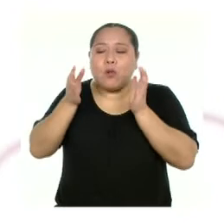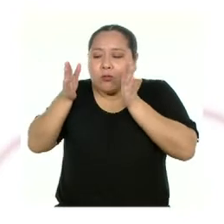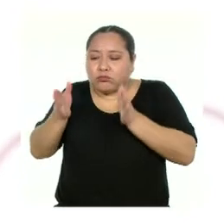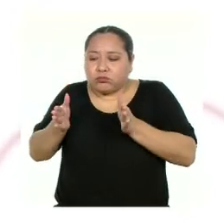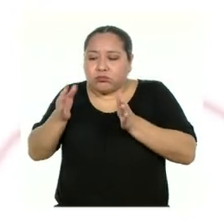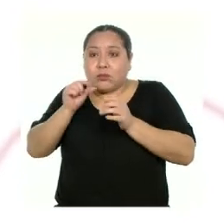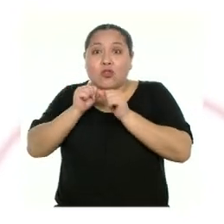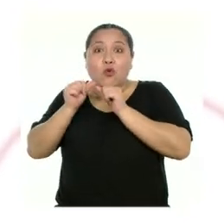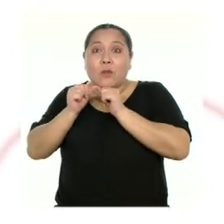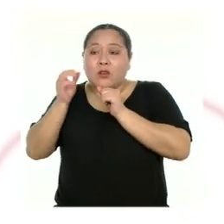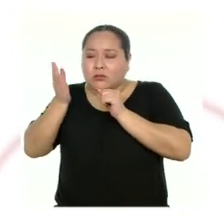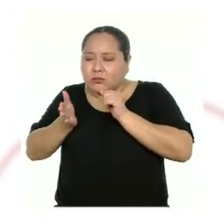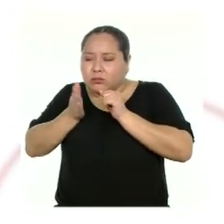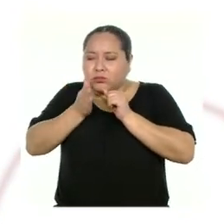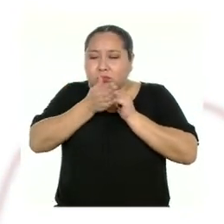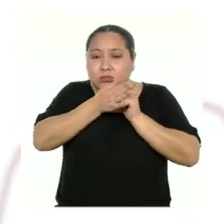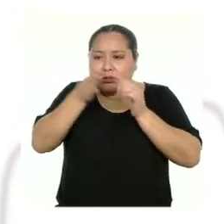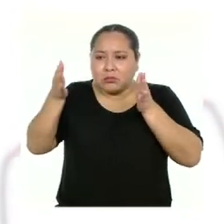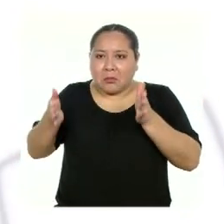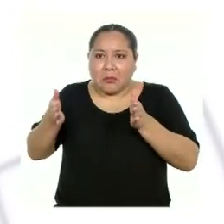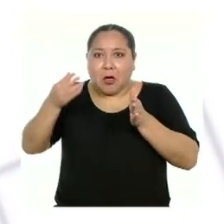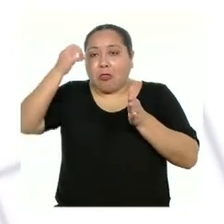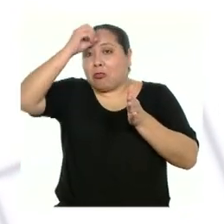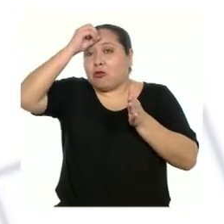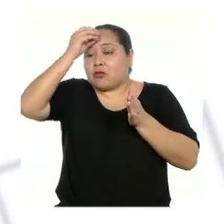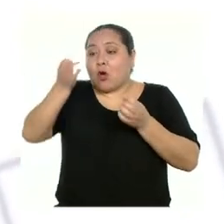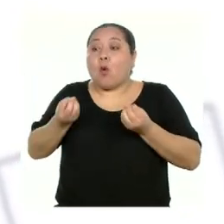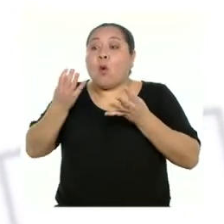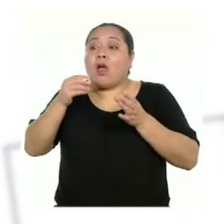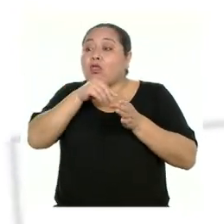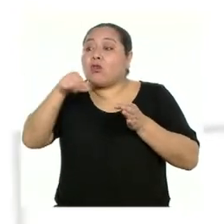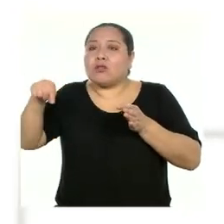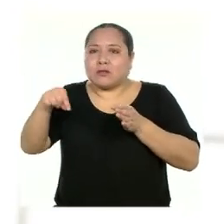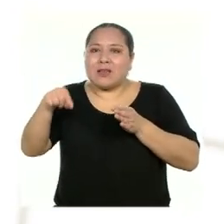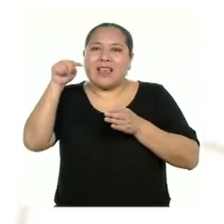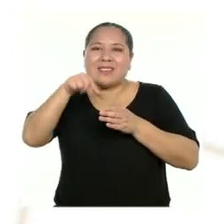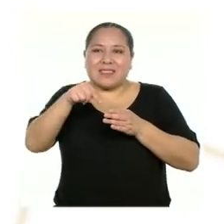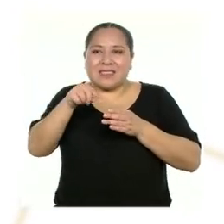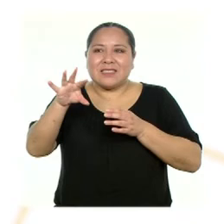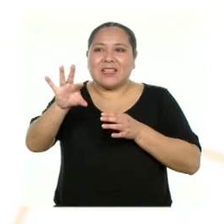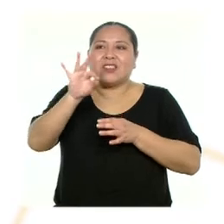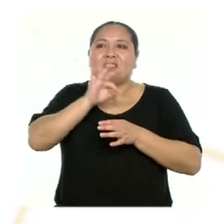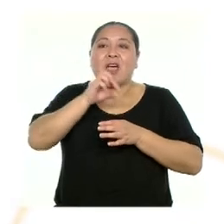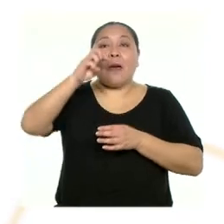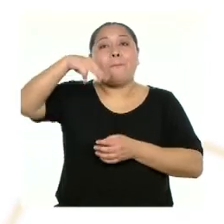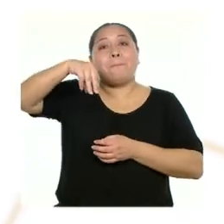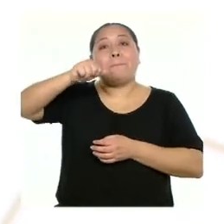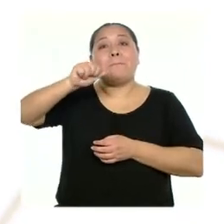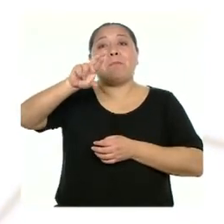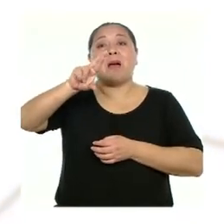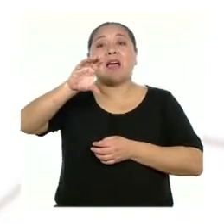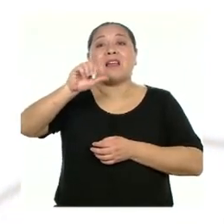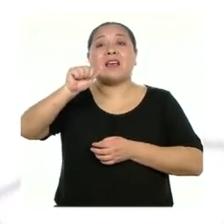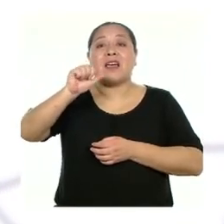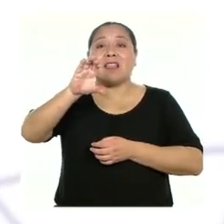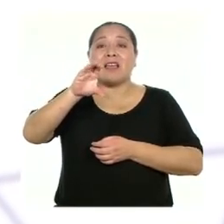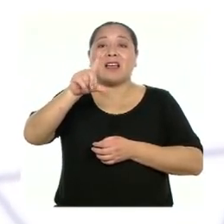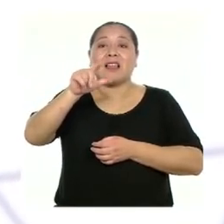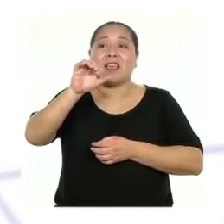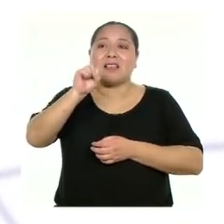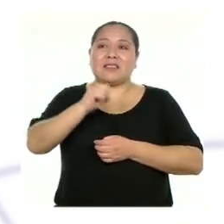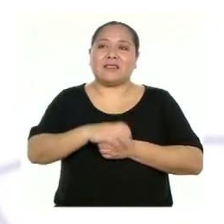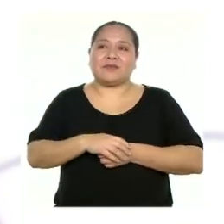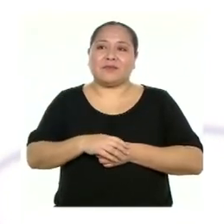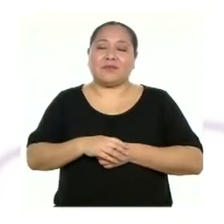clases. Con esa información ya podemos calcular la media. Leamos la columna que dice total. Para 15